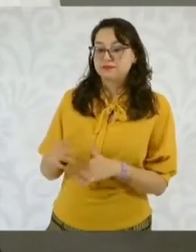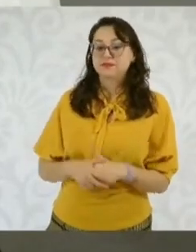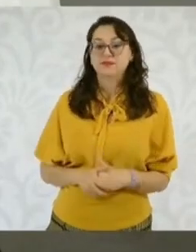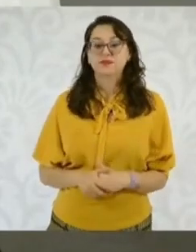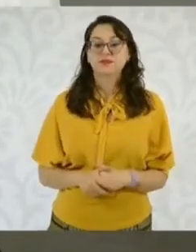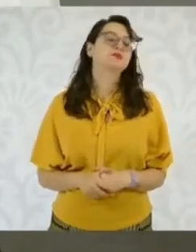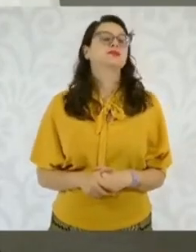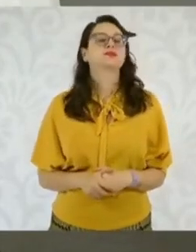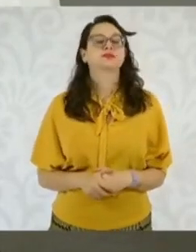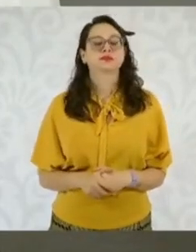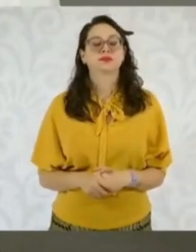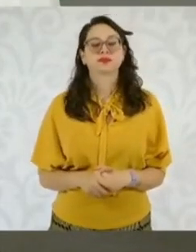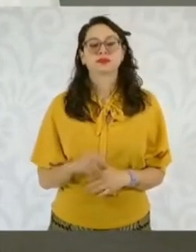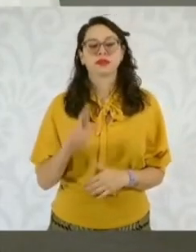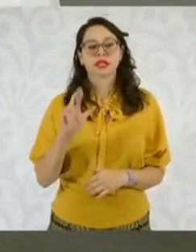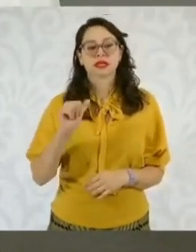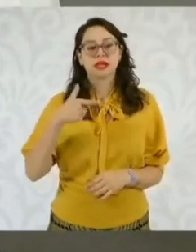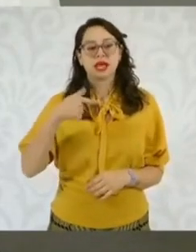Raquel.